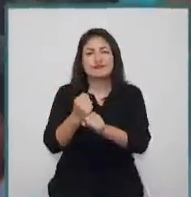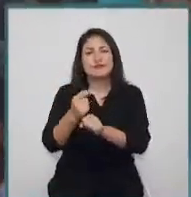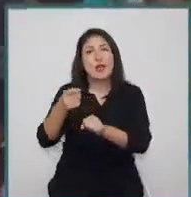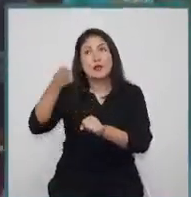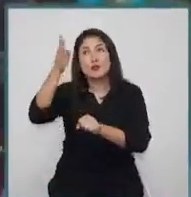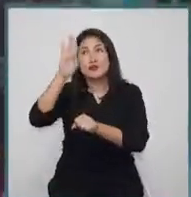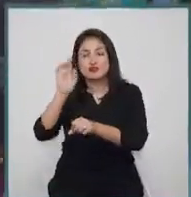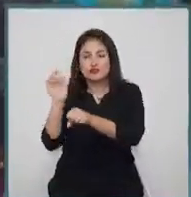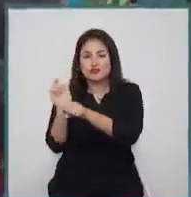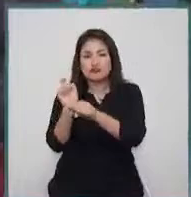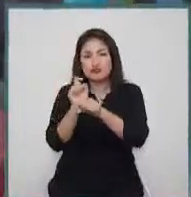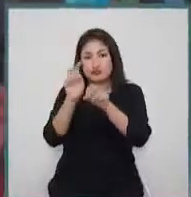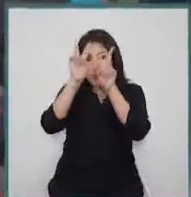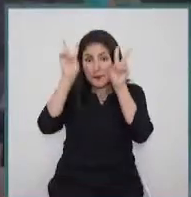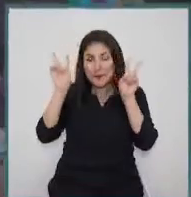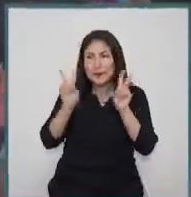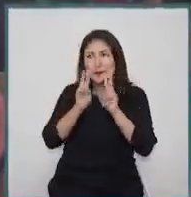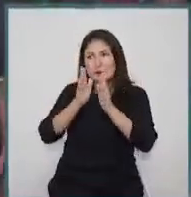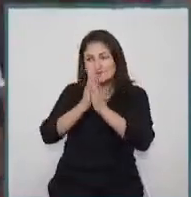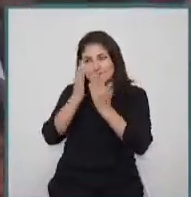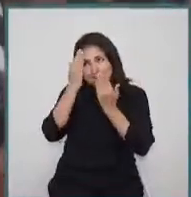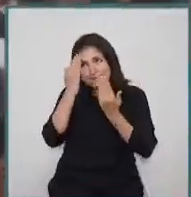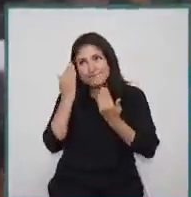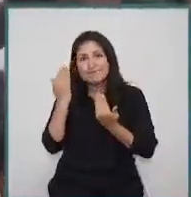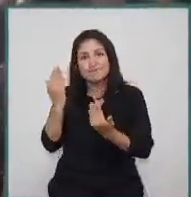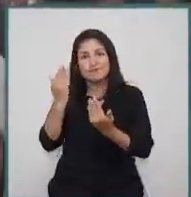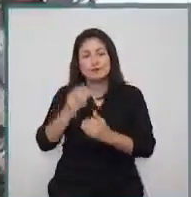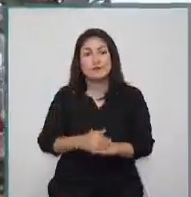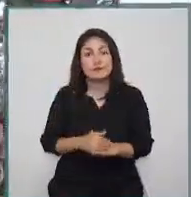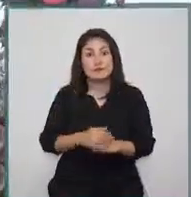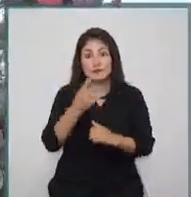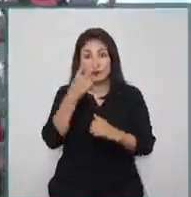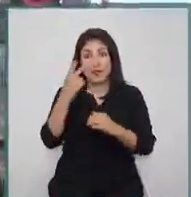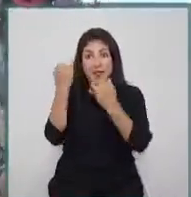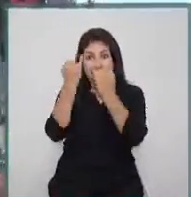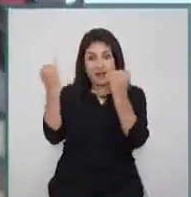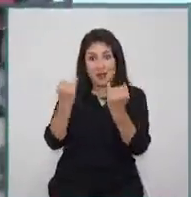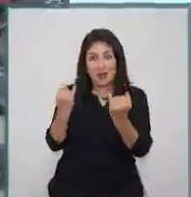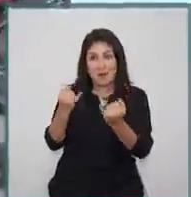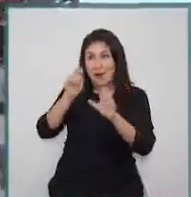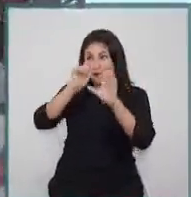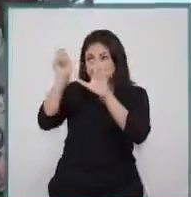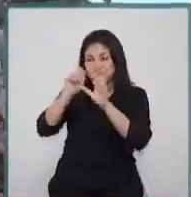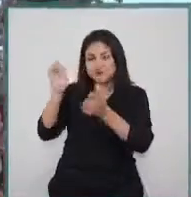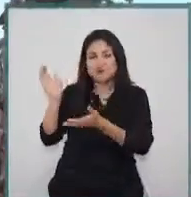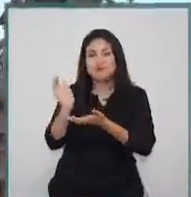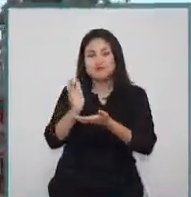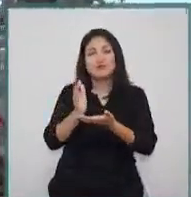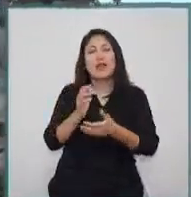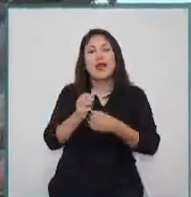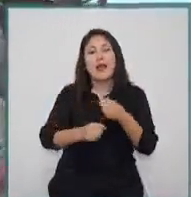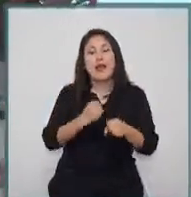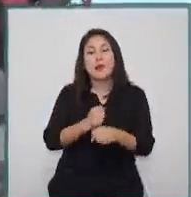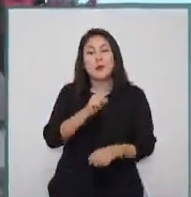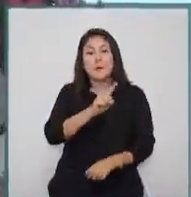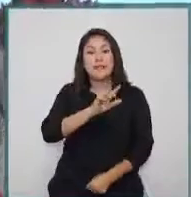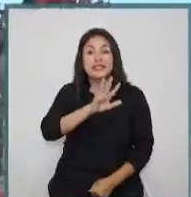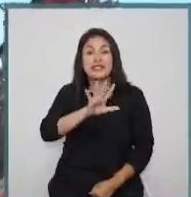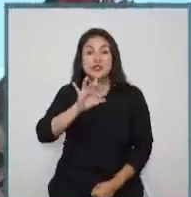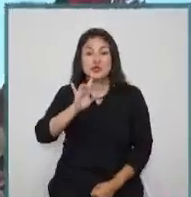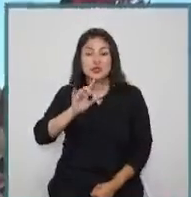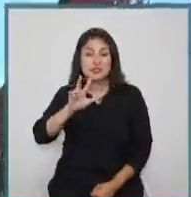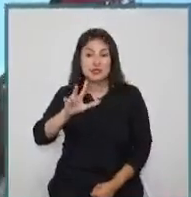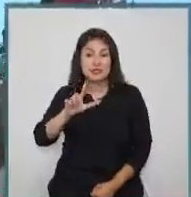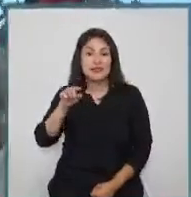que predicó la devoción a la Virgen María. La imagen fue traída al Perú el 2 de